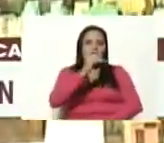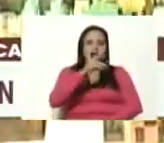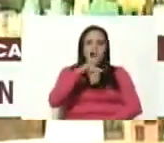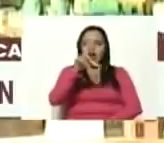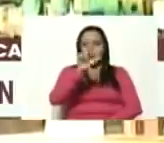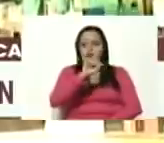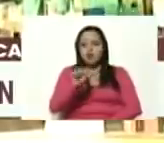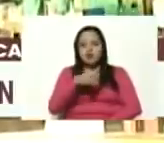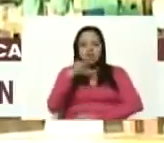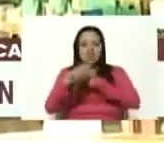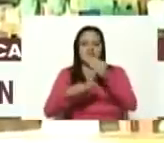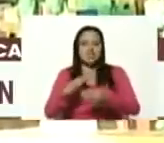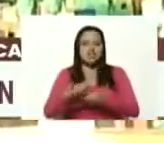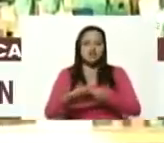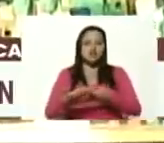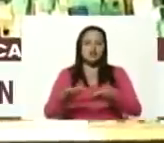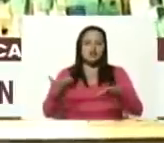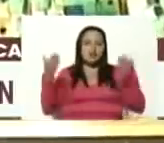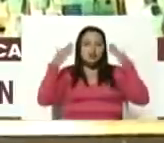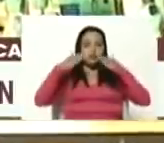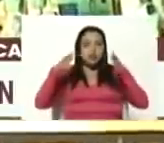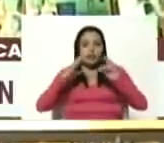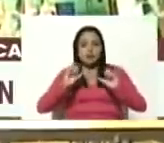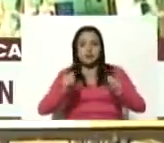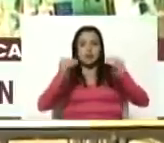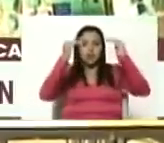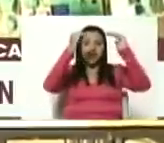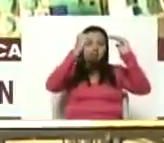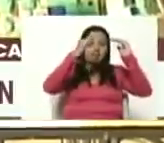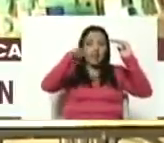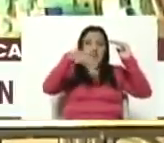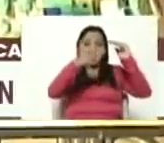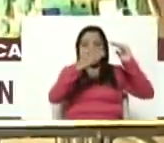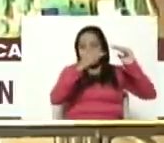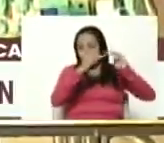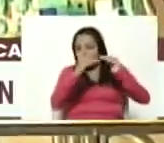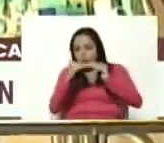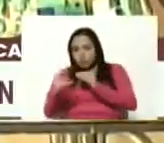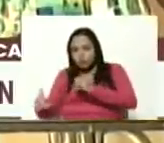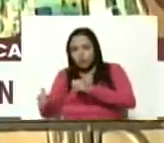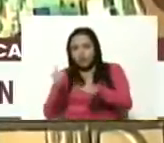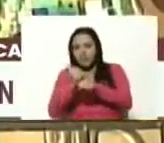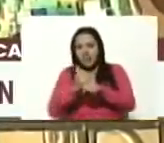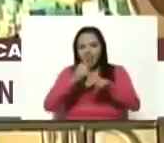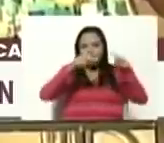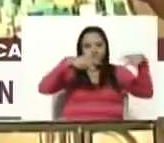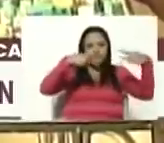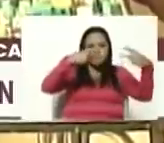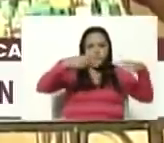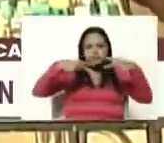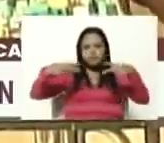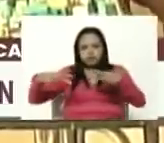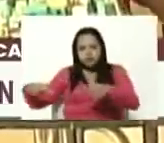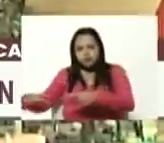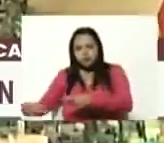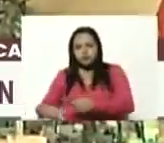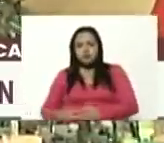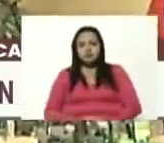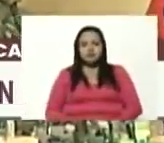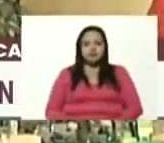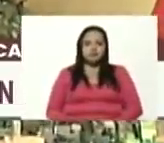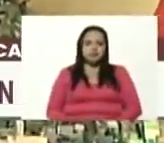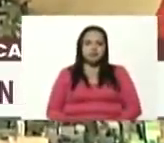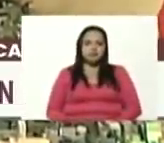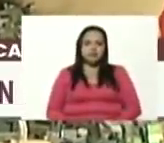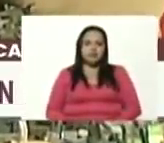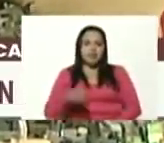sugerencia que comenzáramos de la parte alta hacia abajo, que atacáramos mayor a la vulnerabilidad. Ya usted sabe